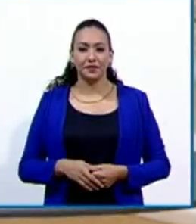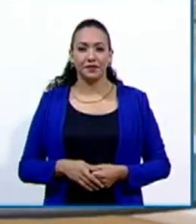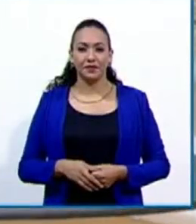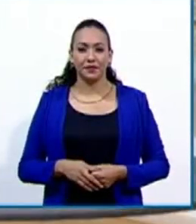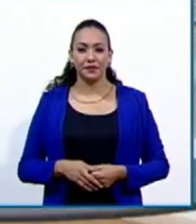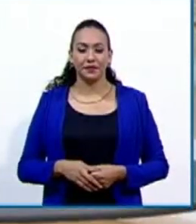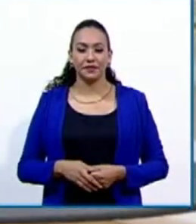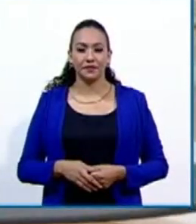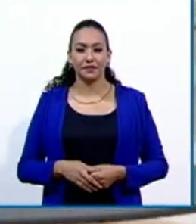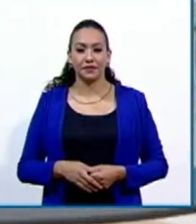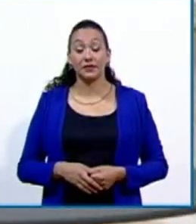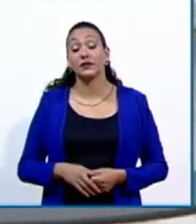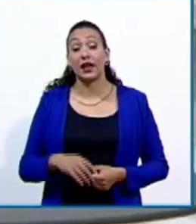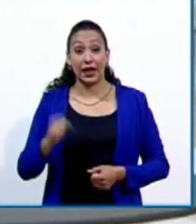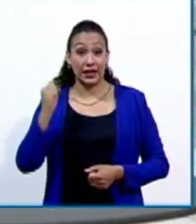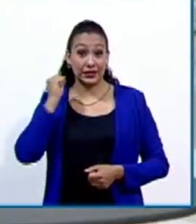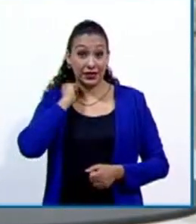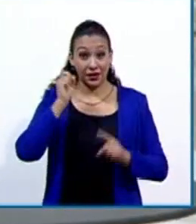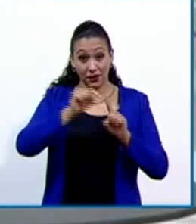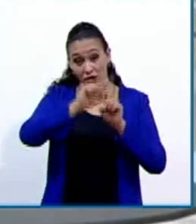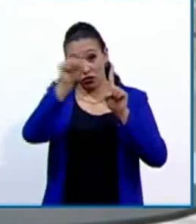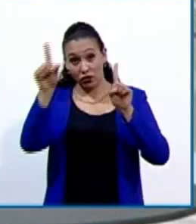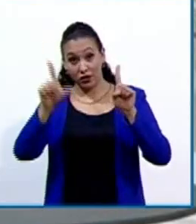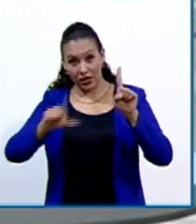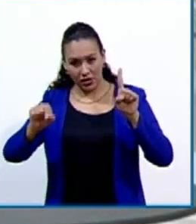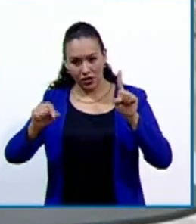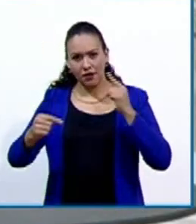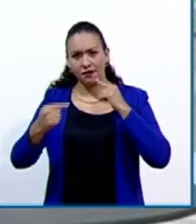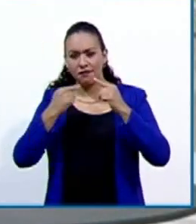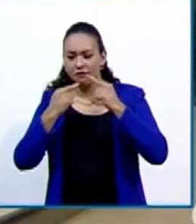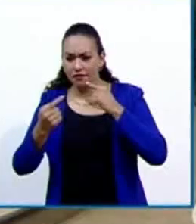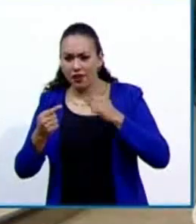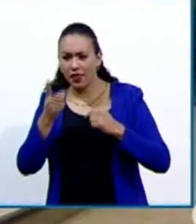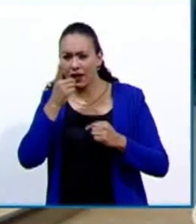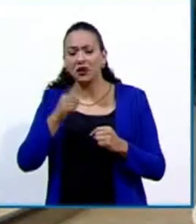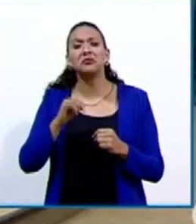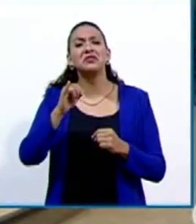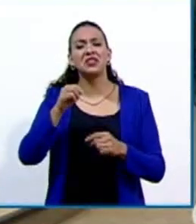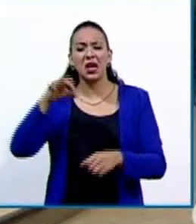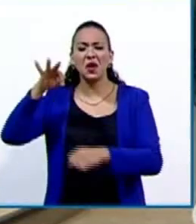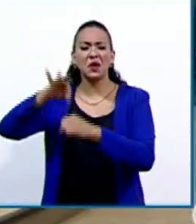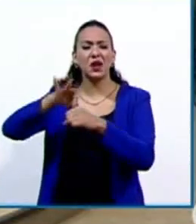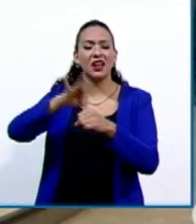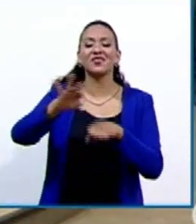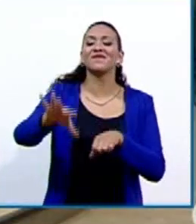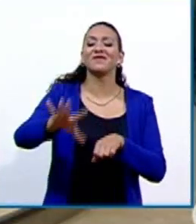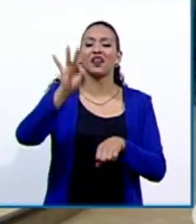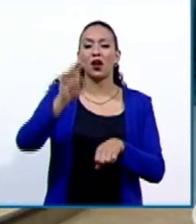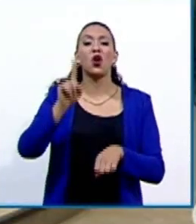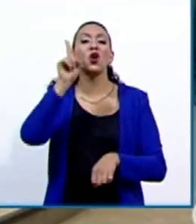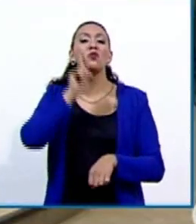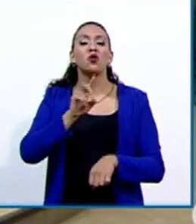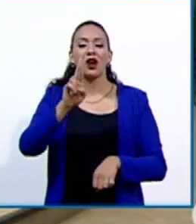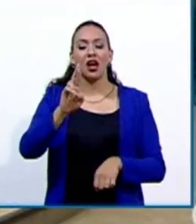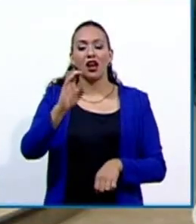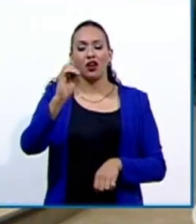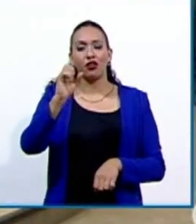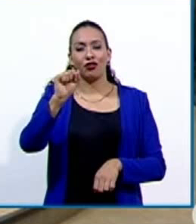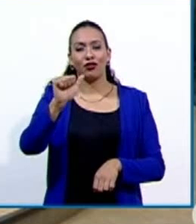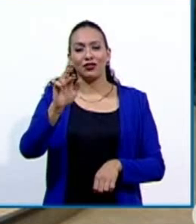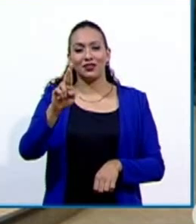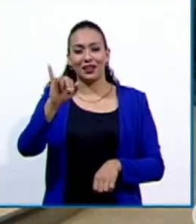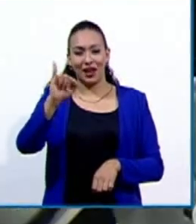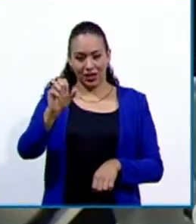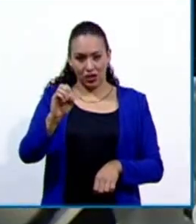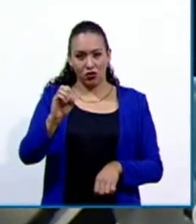Y luego de que el Senado de la República decidiera la reelección de Rosario Piedra Ibarra para un periodo más de 5 años, mismo